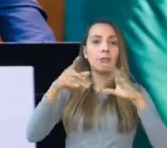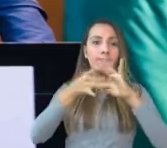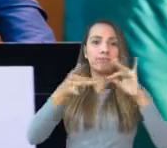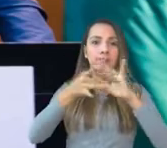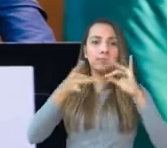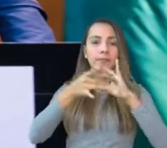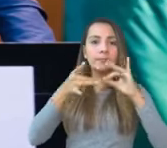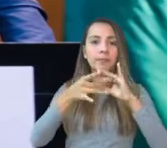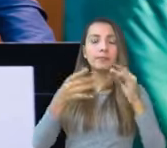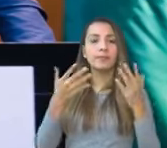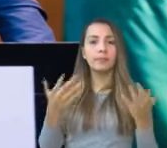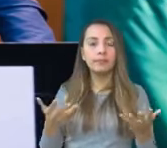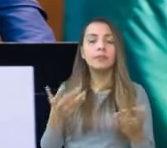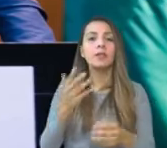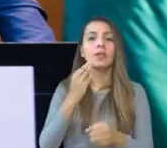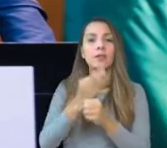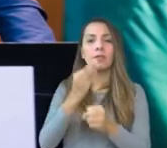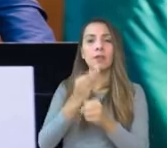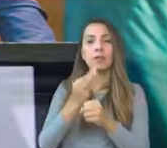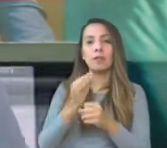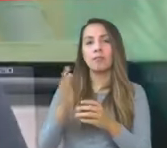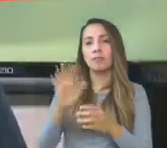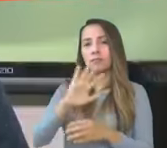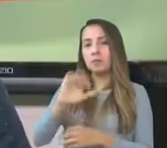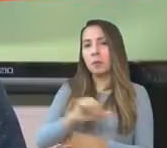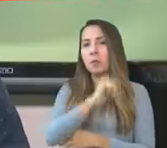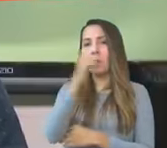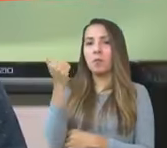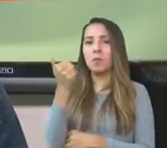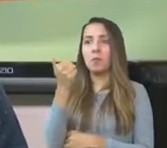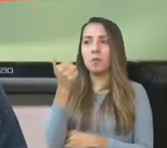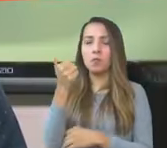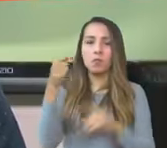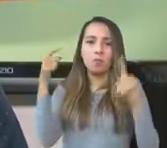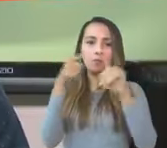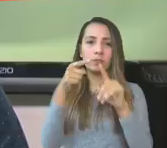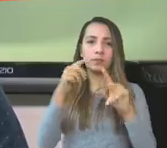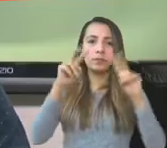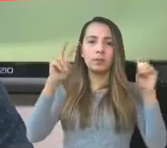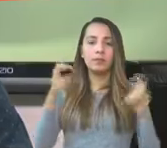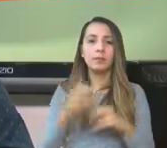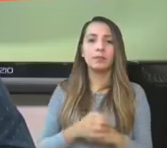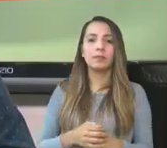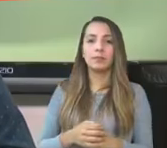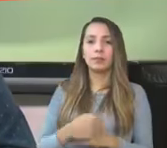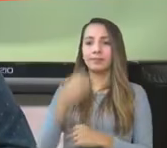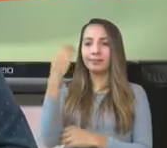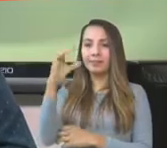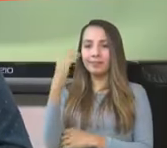parte. Y pues bueno, vamos a pasar a otro tema. Aquí Martín me dice,